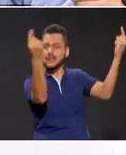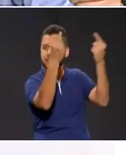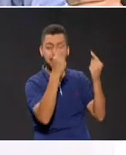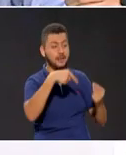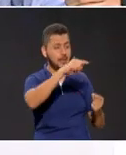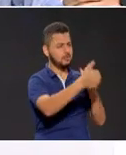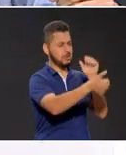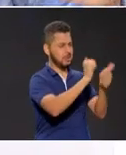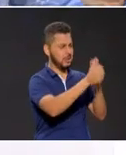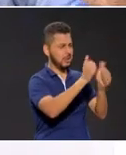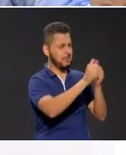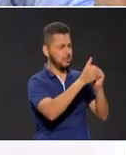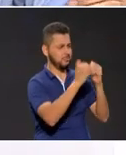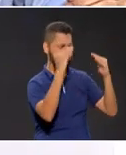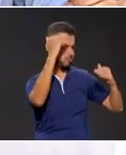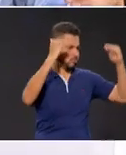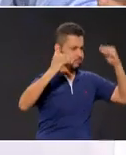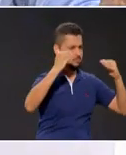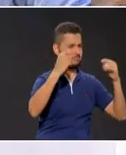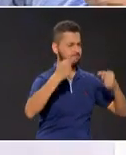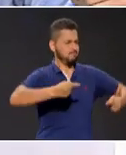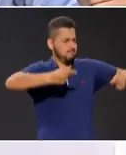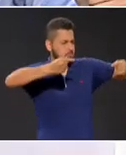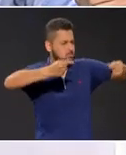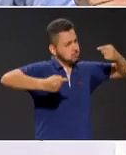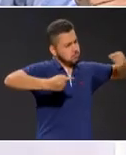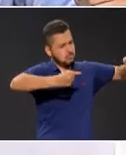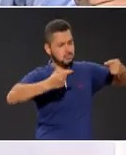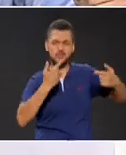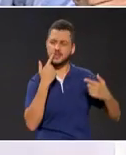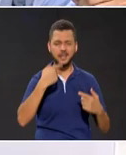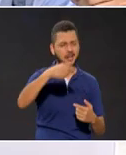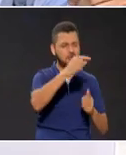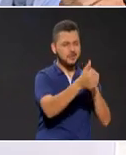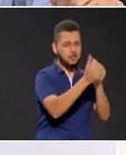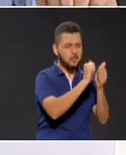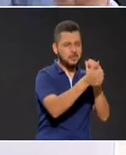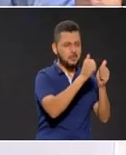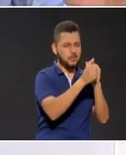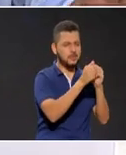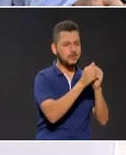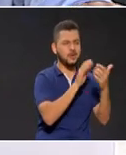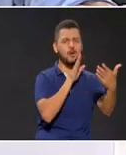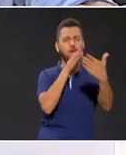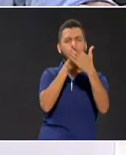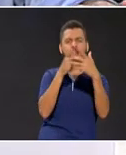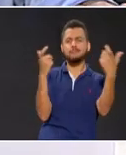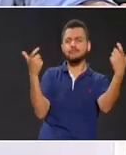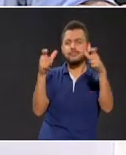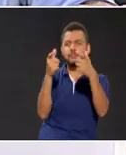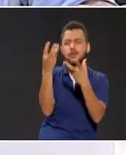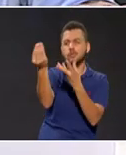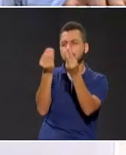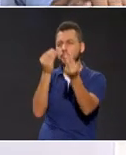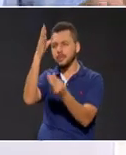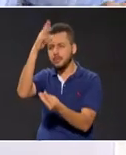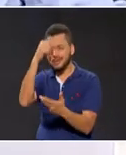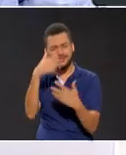el deporte competitivo y tantos jóvenes que hay en la ciudad que diario dedican grandes horas a practicar un